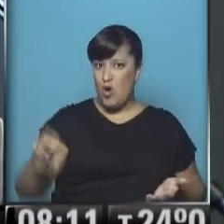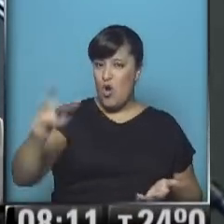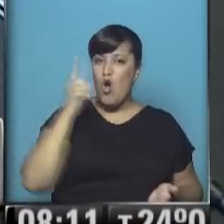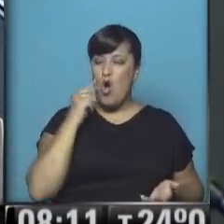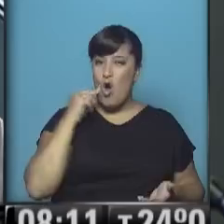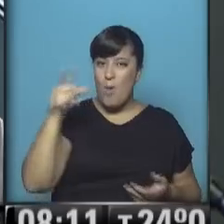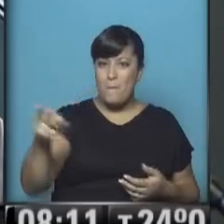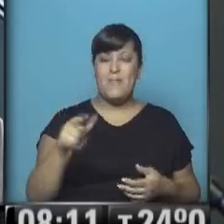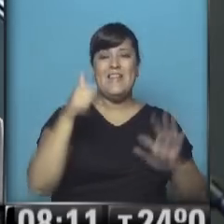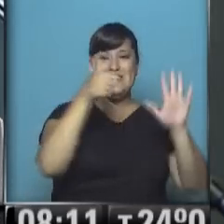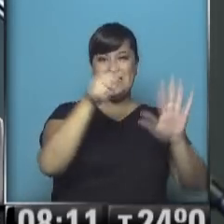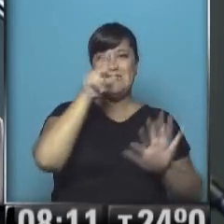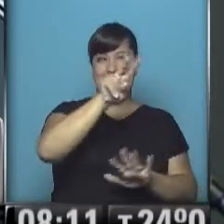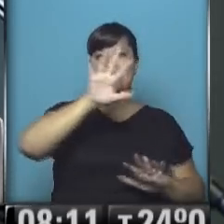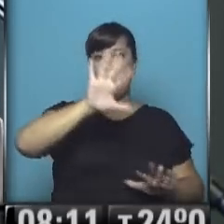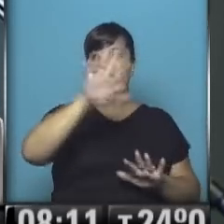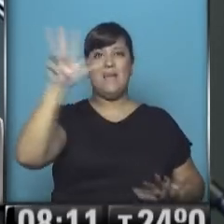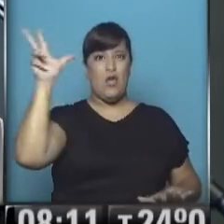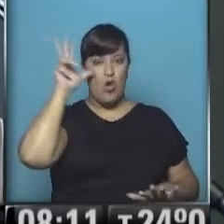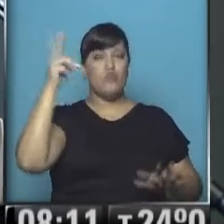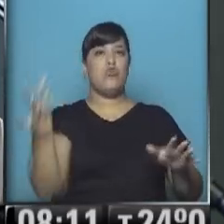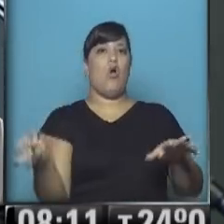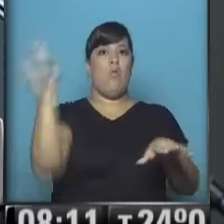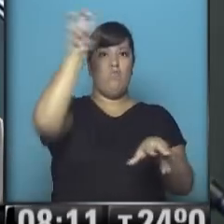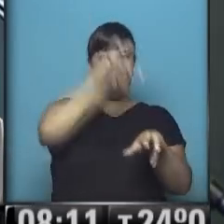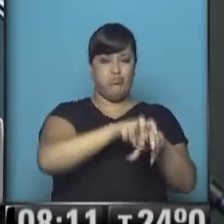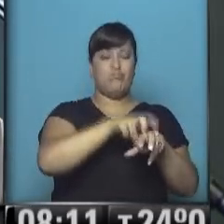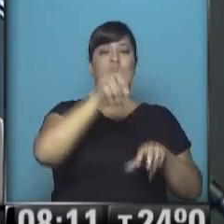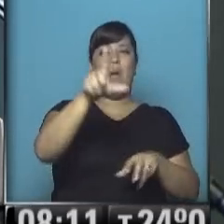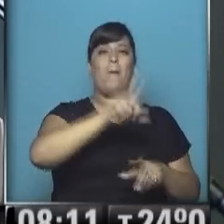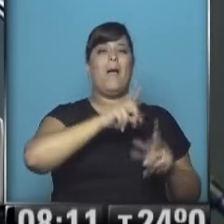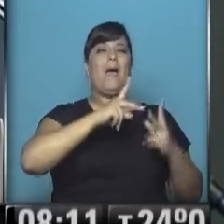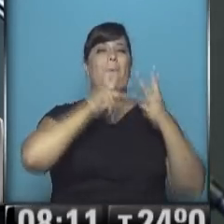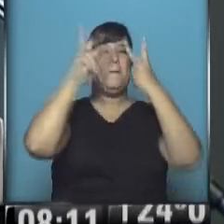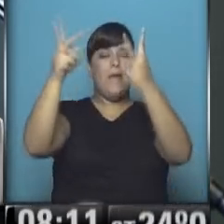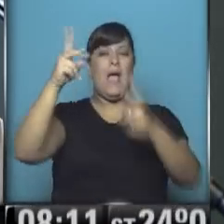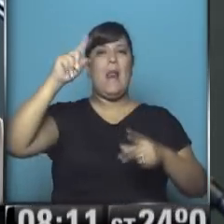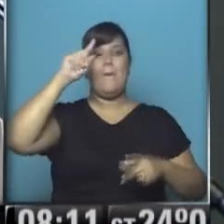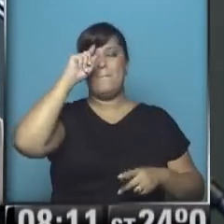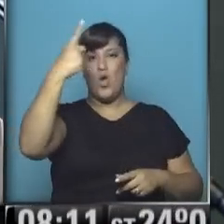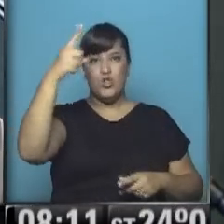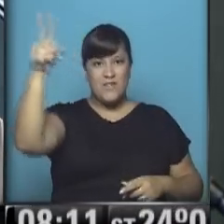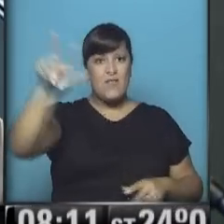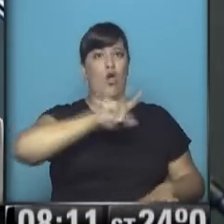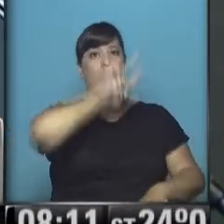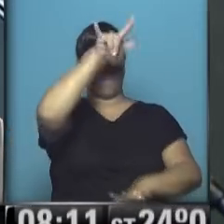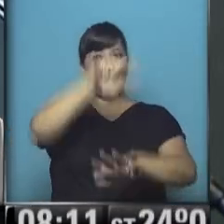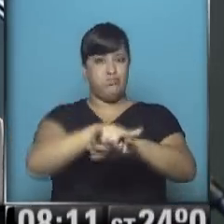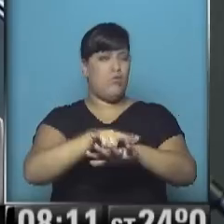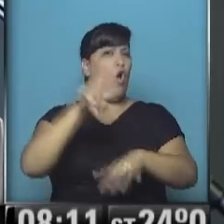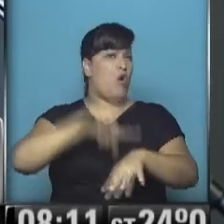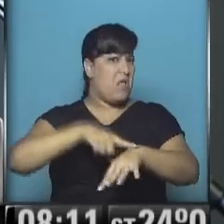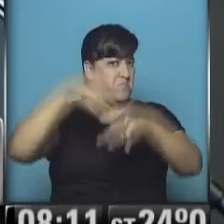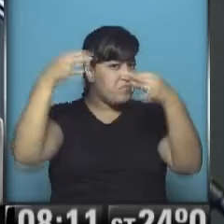6:58, por el día sábado, abordó el vuelo AR-2382 con destino a Montevideo. Dicho vuelo arribó a esa ciudad en el horario previsto.